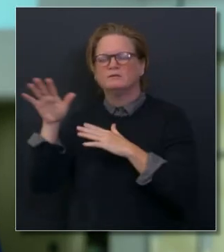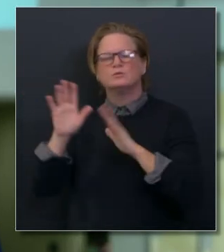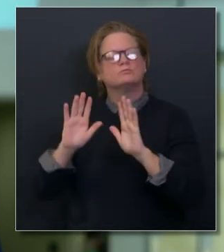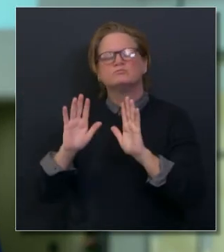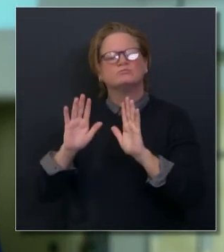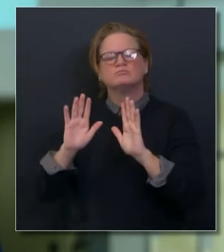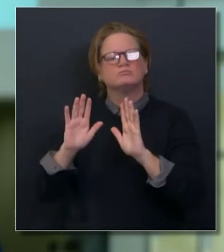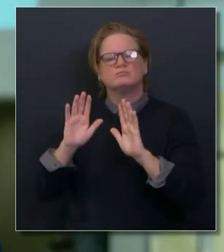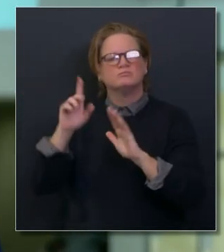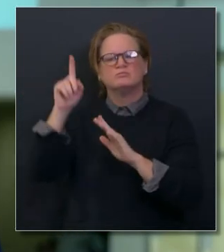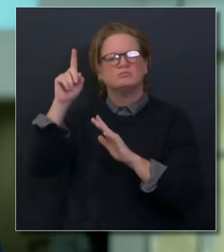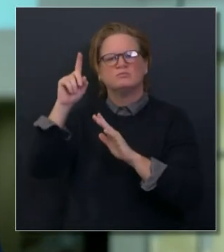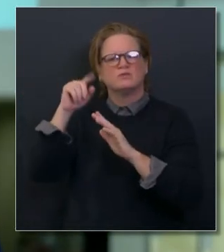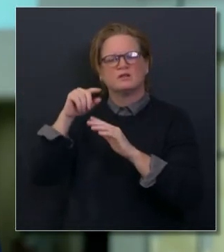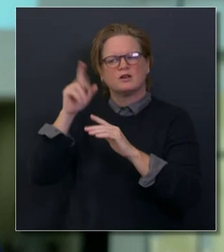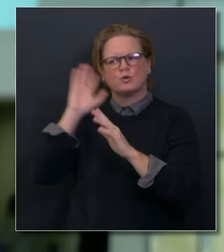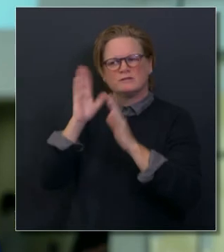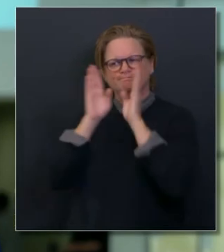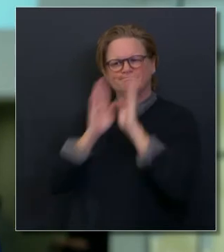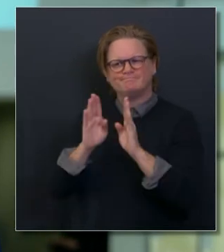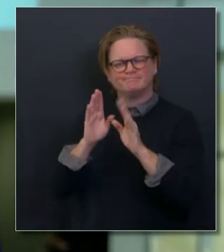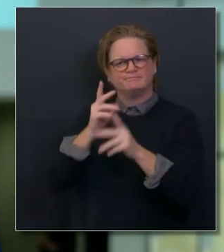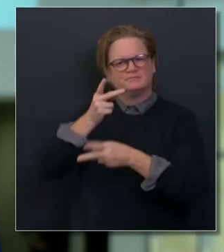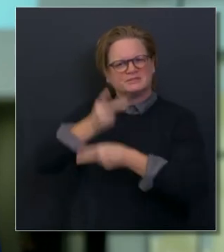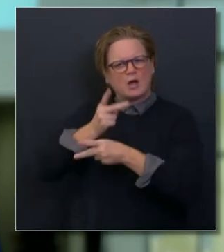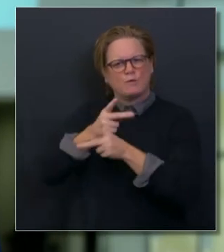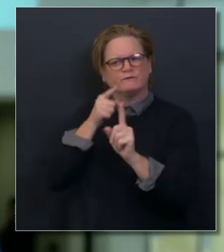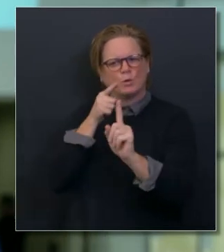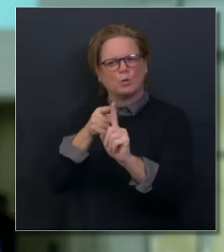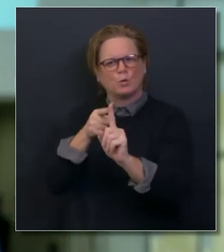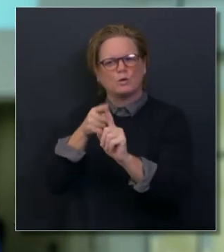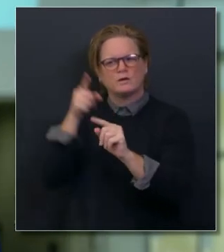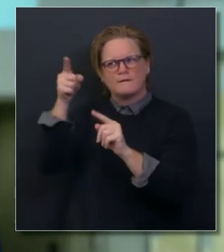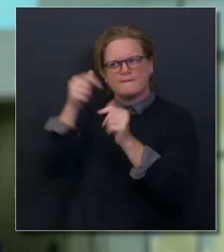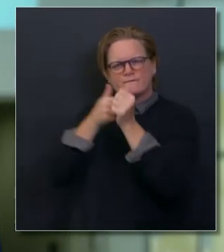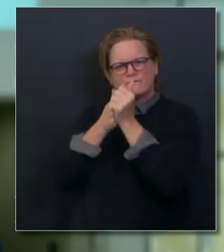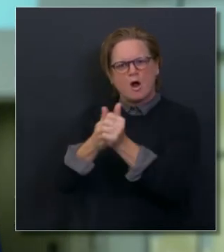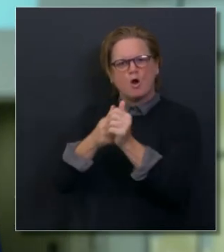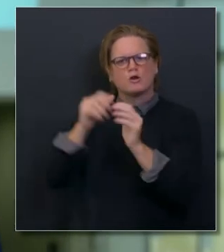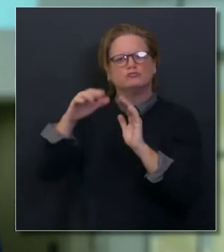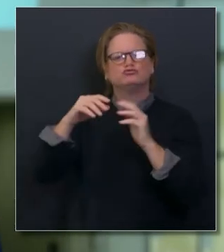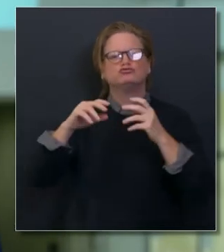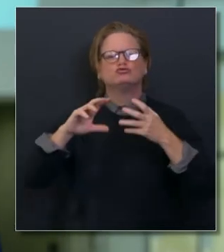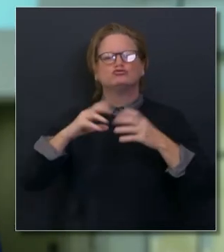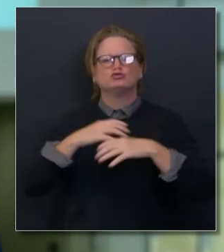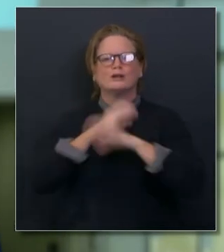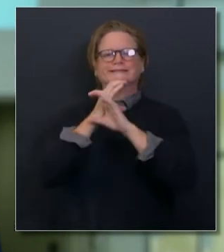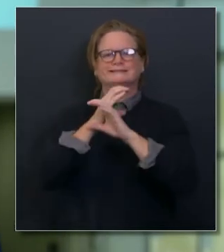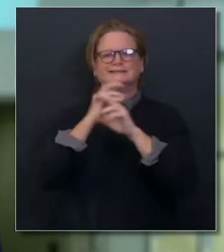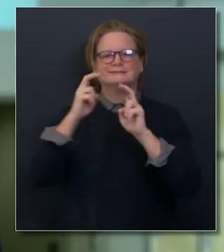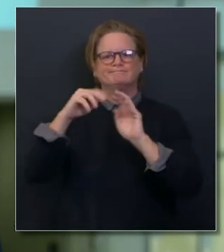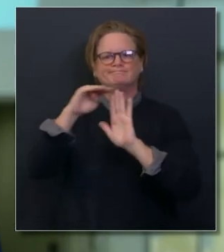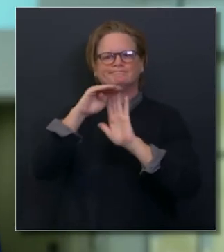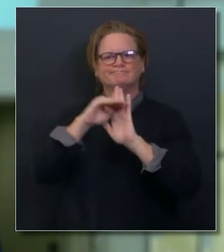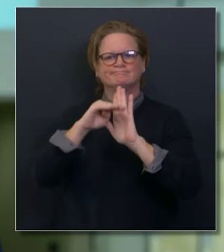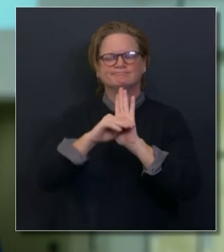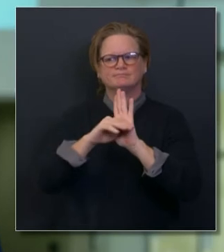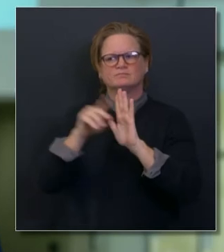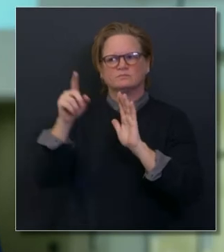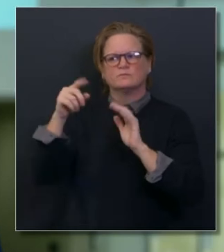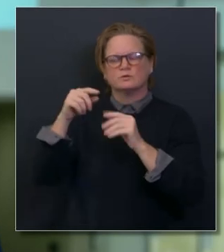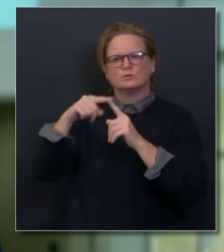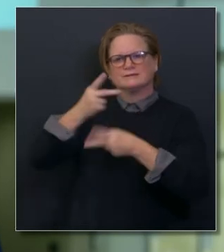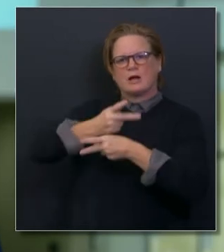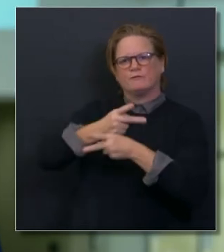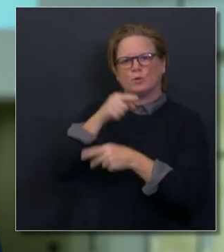crisis médicas. Claro, que en dado caso que no hay suficientes instalaciones en California que han implementado esto, porque